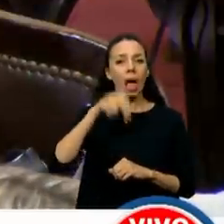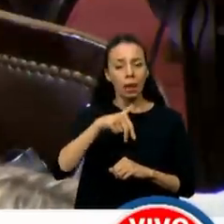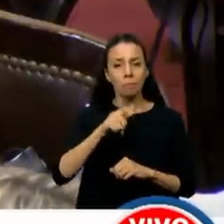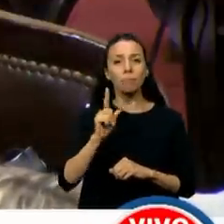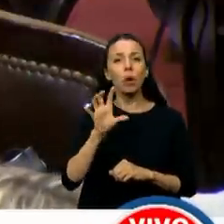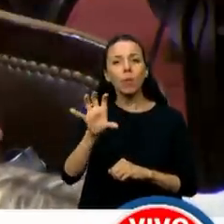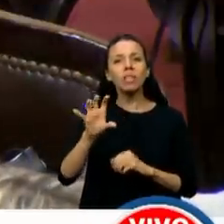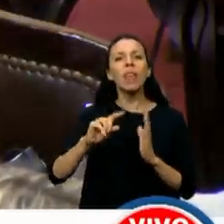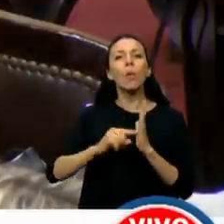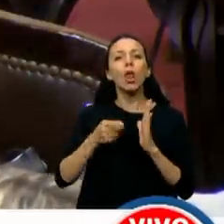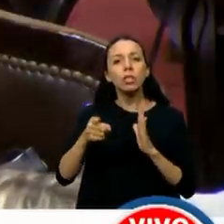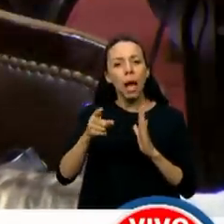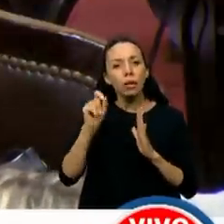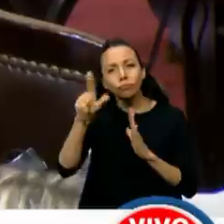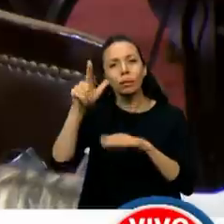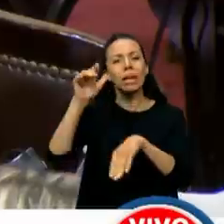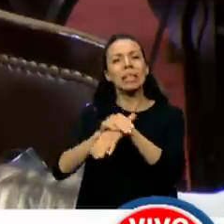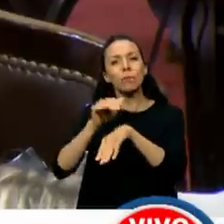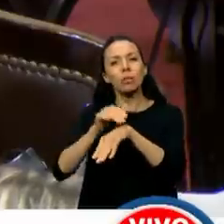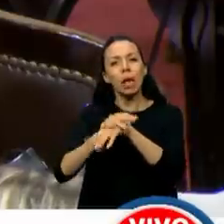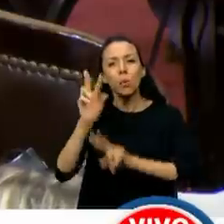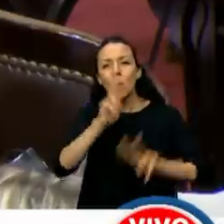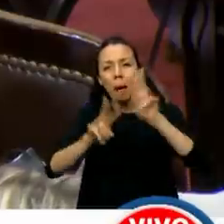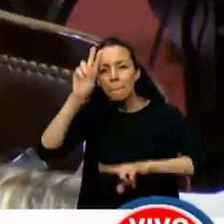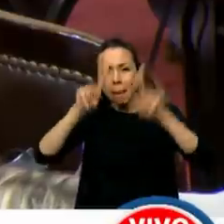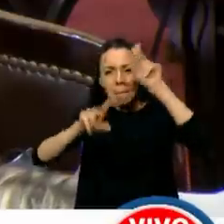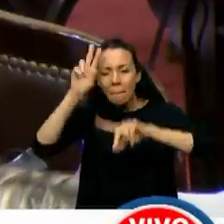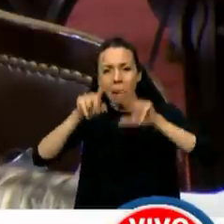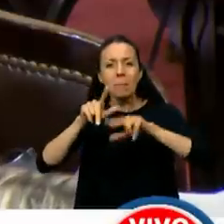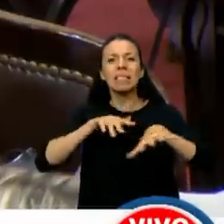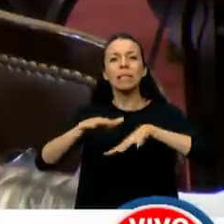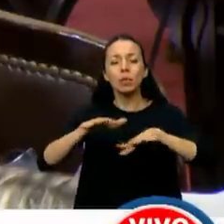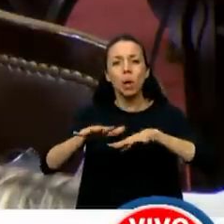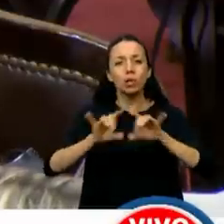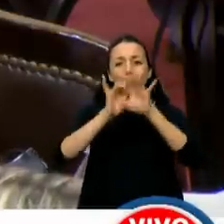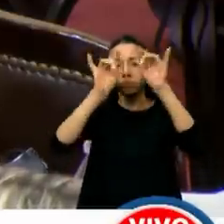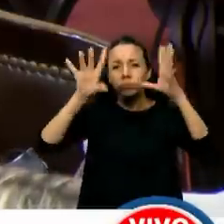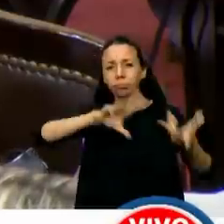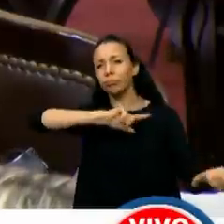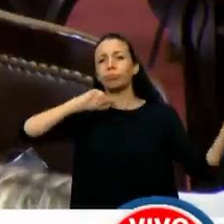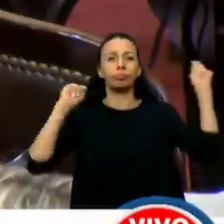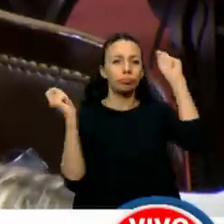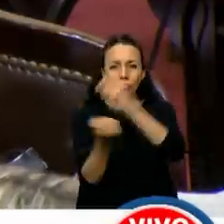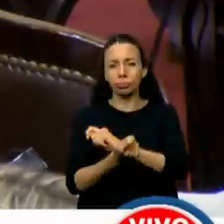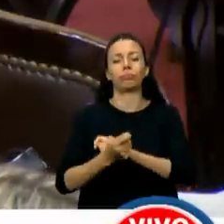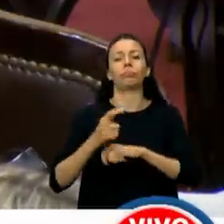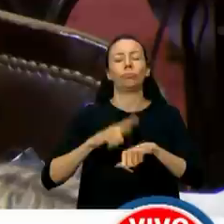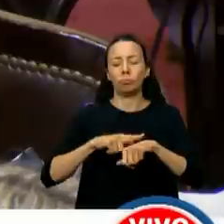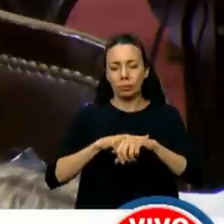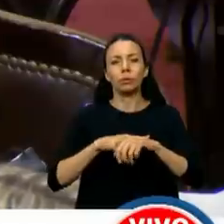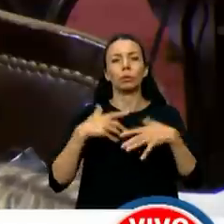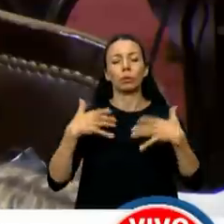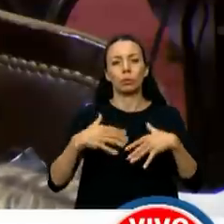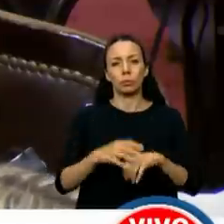aires la responsabilidad de revertir la situación sanitaria que hay en la argentina en el medio de una pandemia